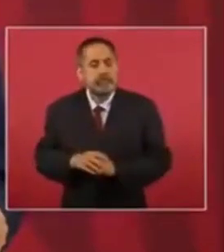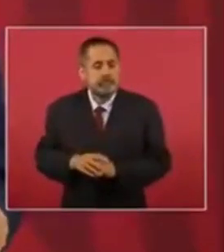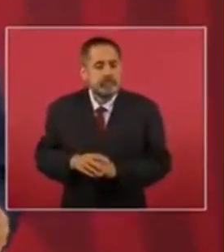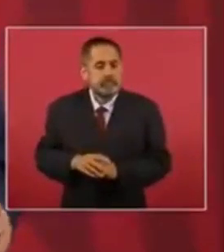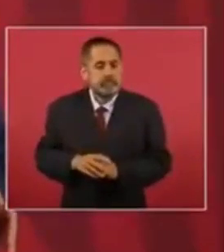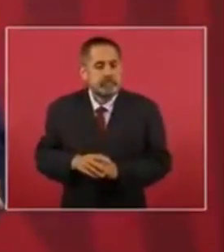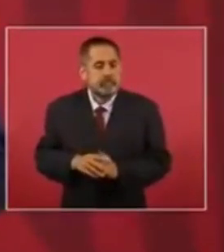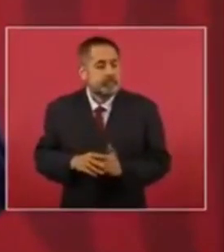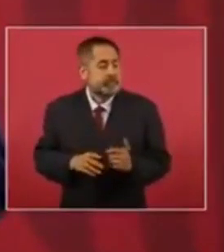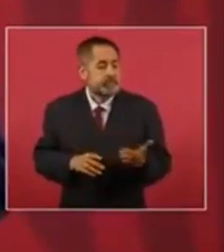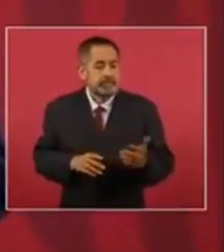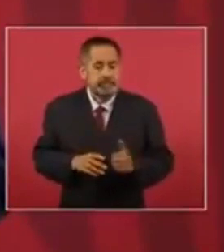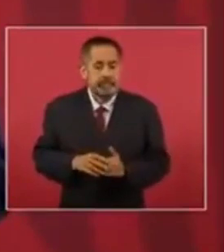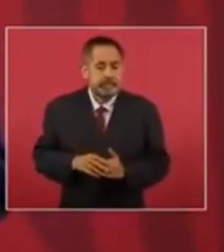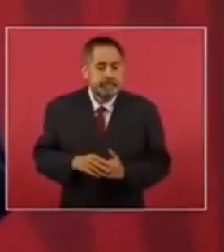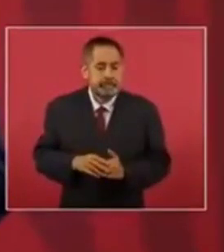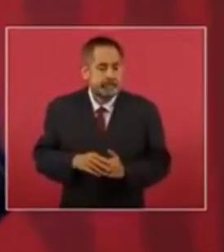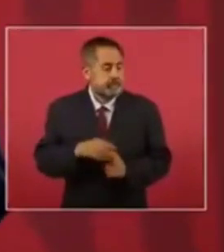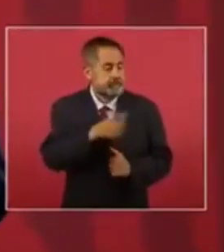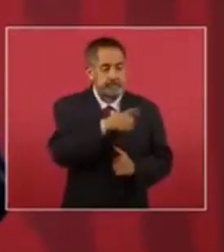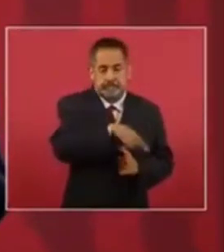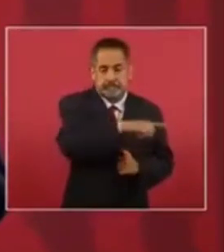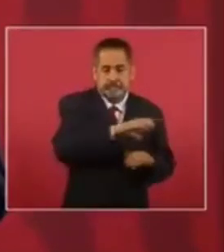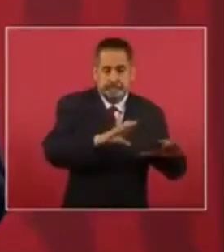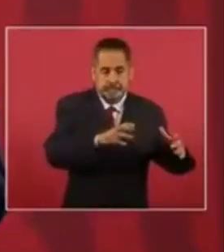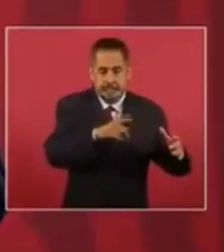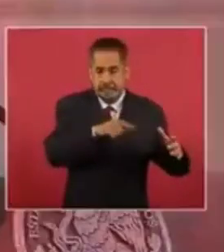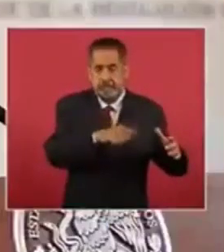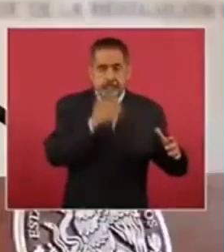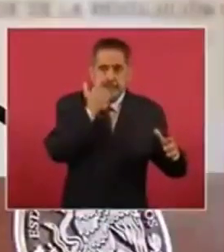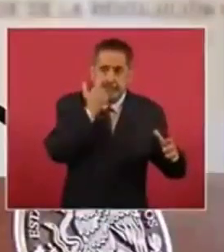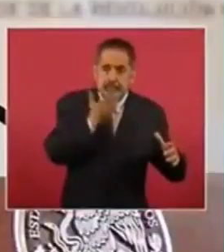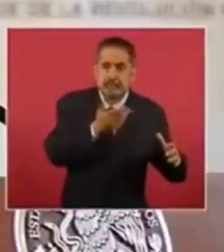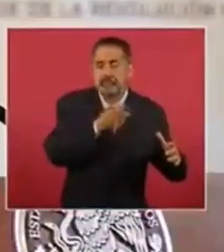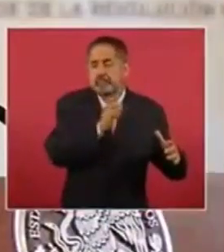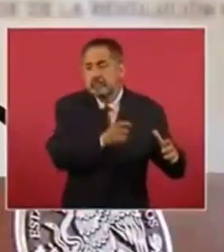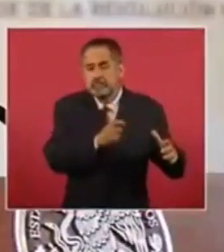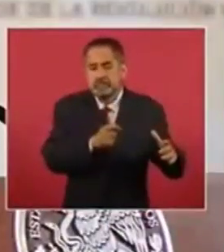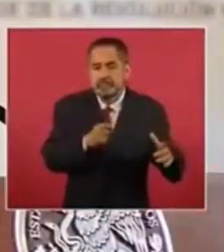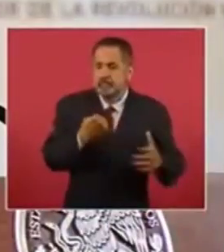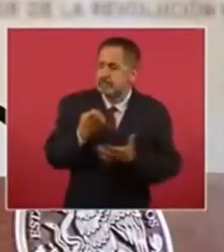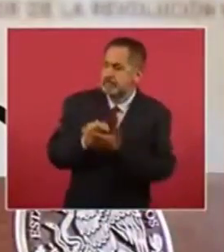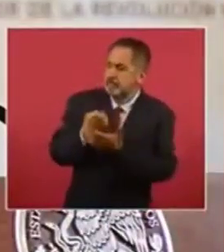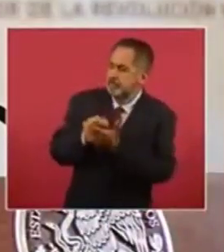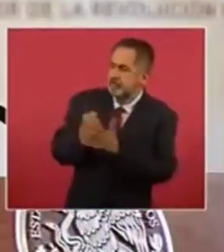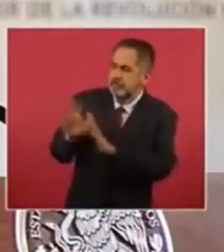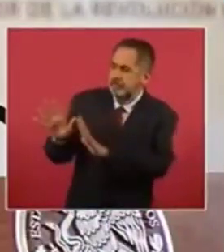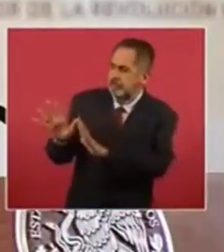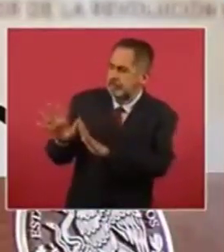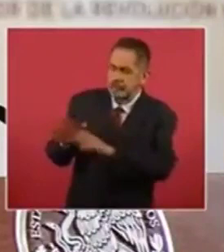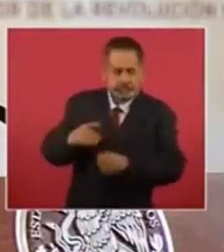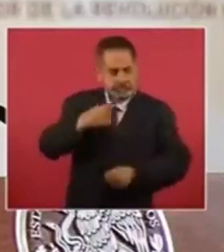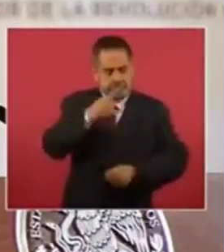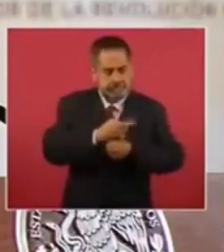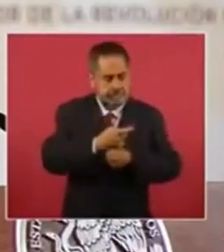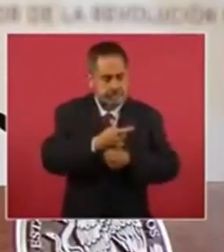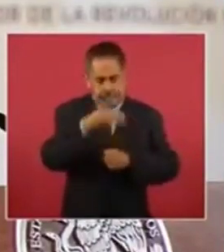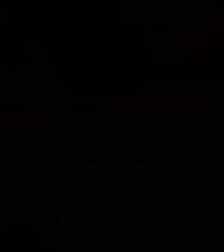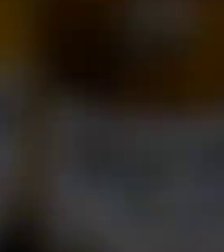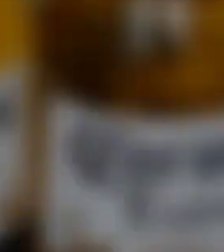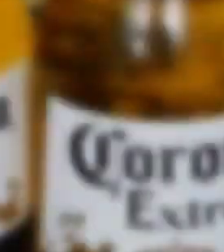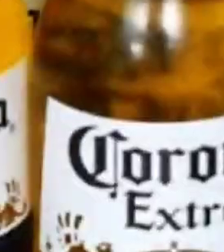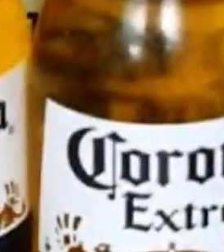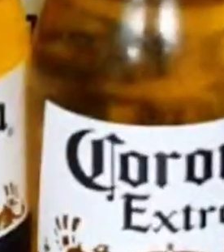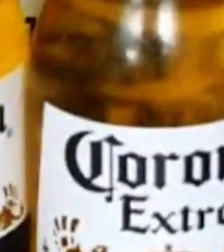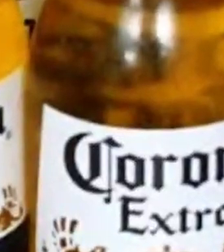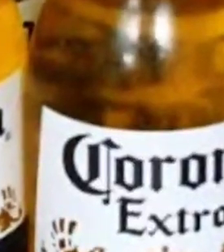porque ellos quisieran que lo económico se situara por encima de todo.